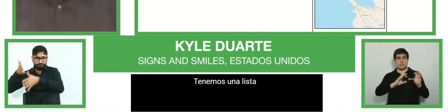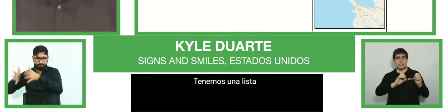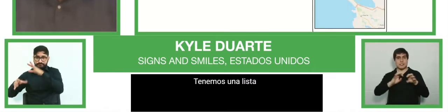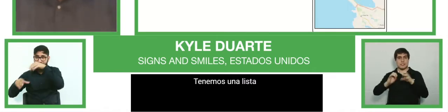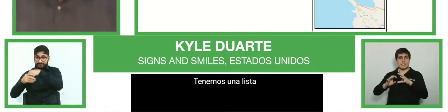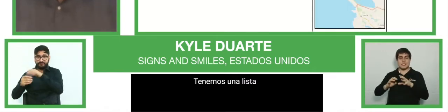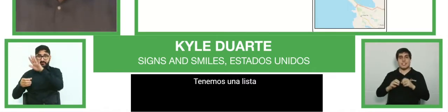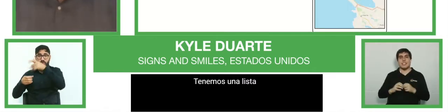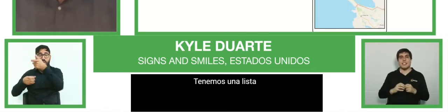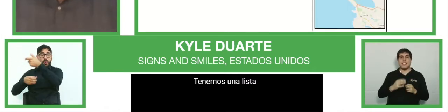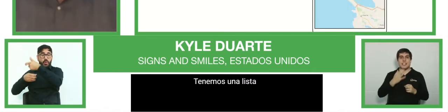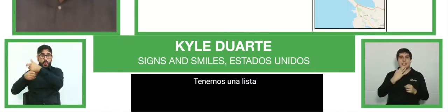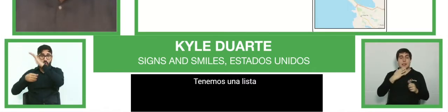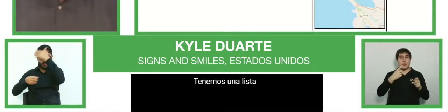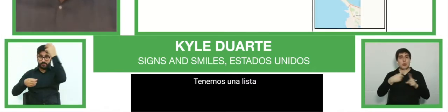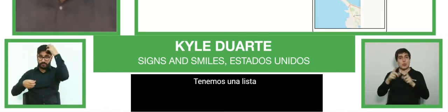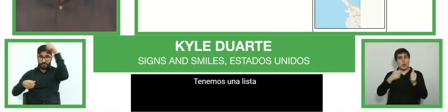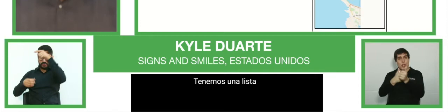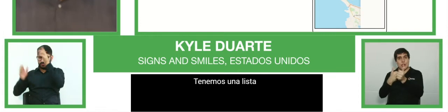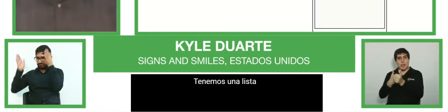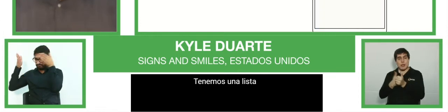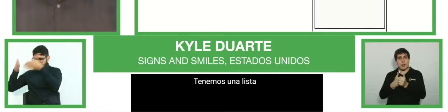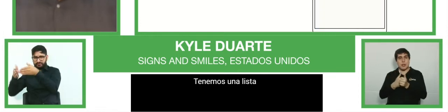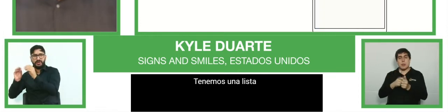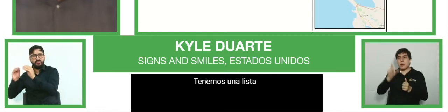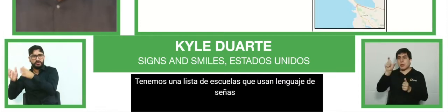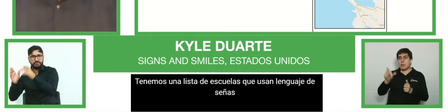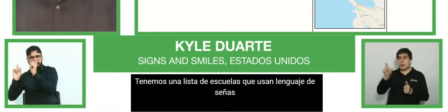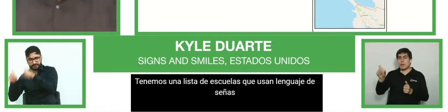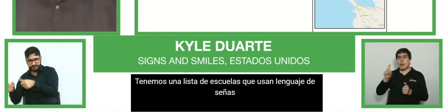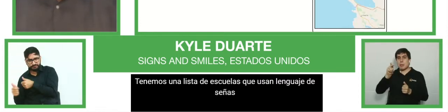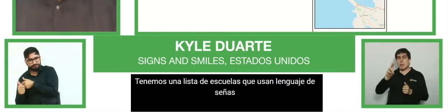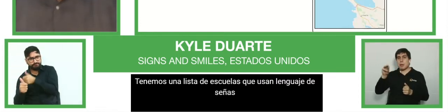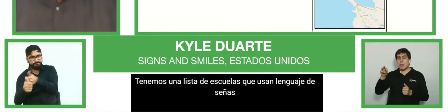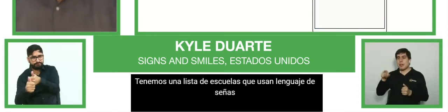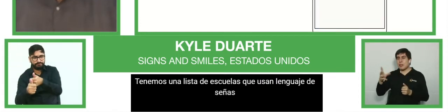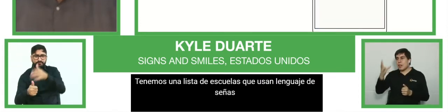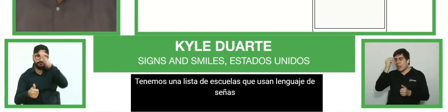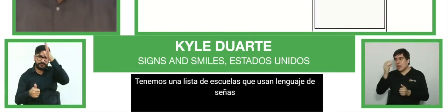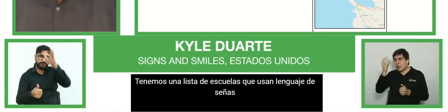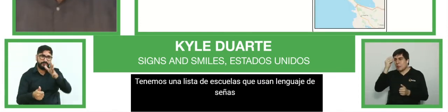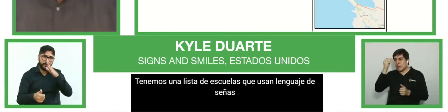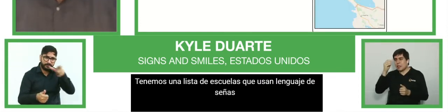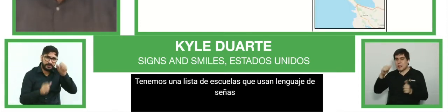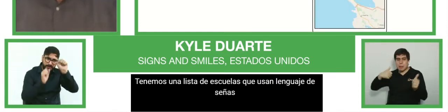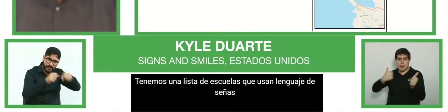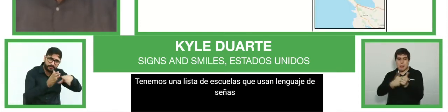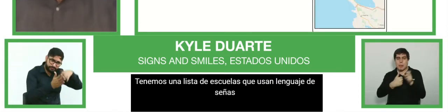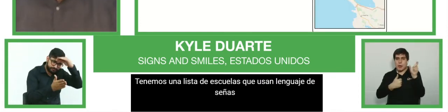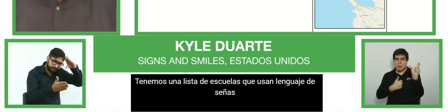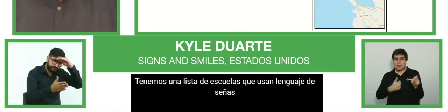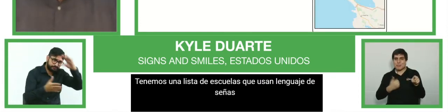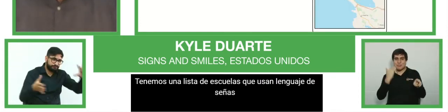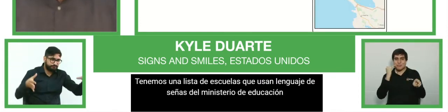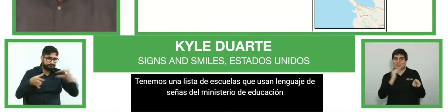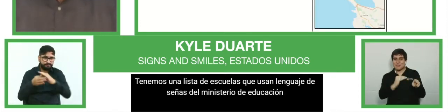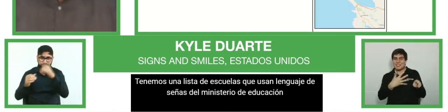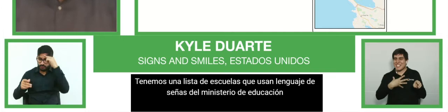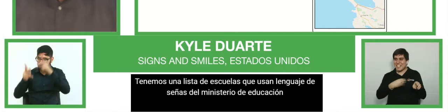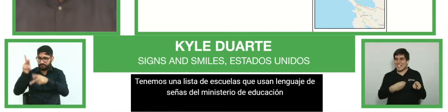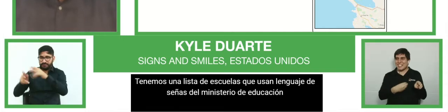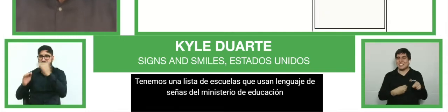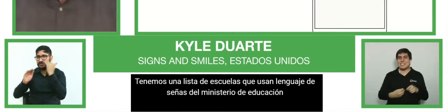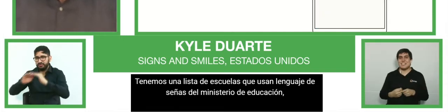algunas personas que son apoyos locales para que los padres puedan aprender cómo apoyar a su hijo. Entonces queremos que